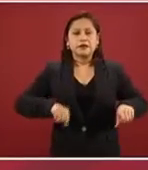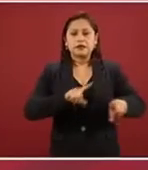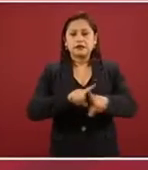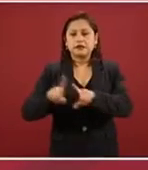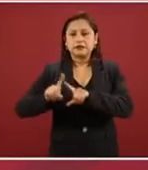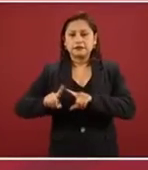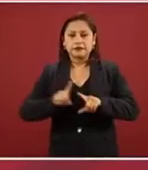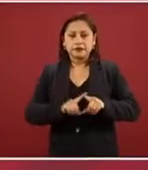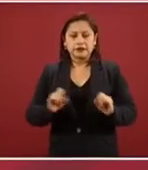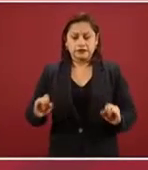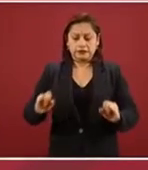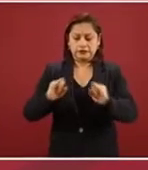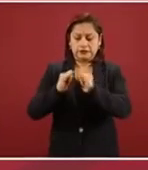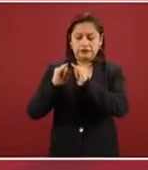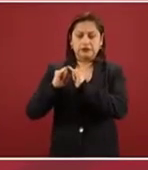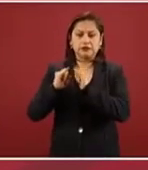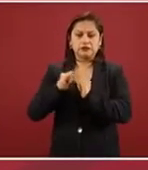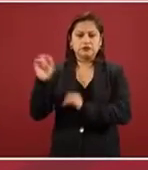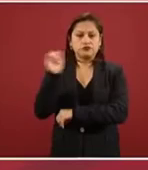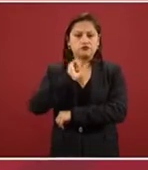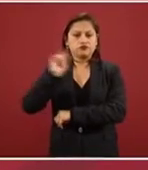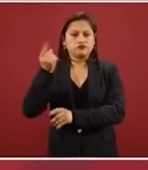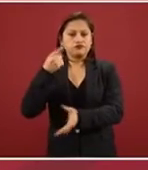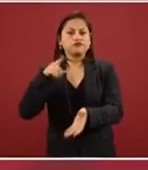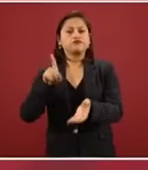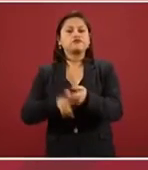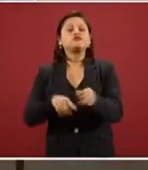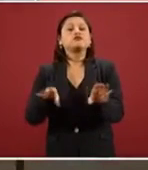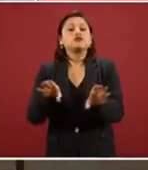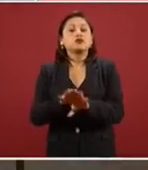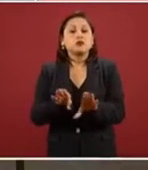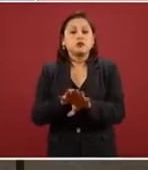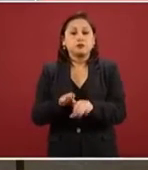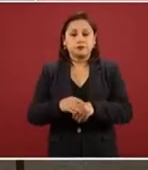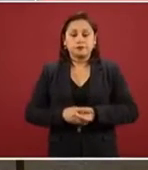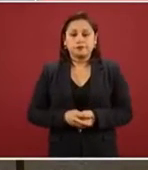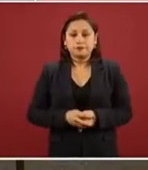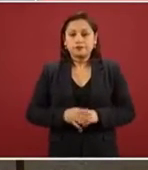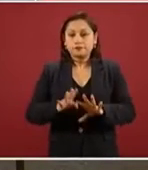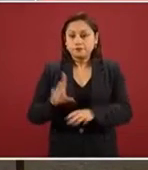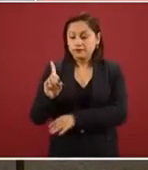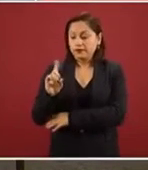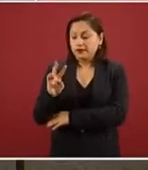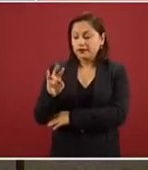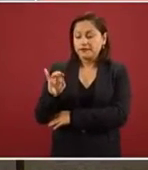las dependencias. Entonces, David León va a informarles sobre